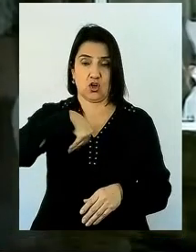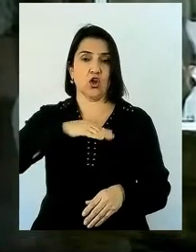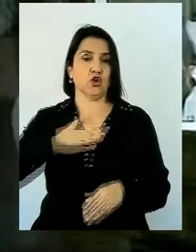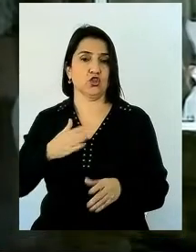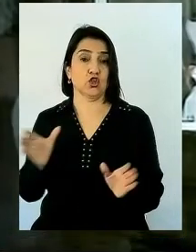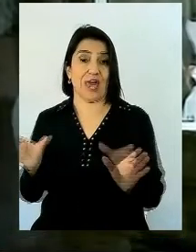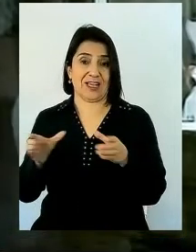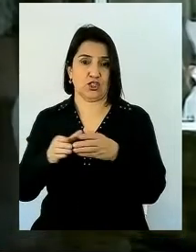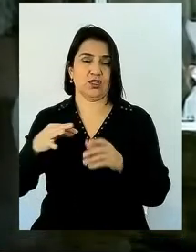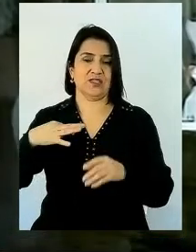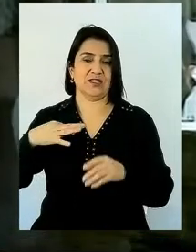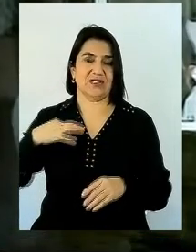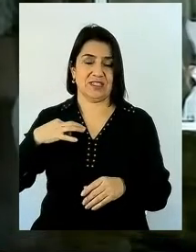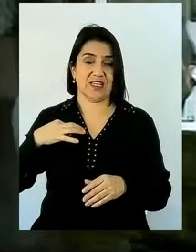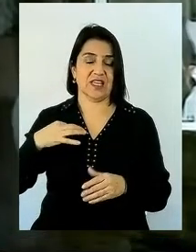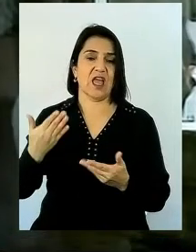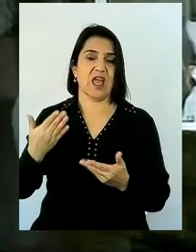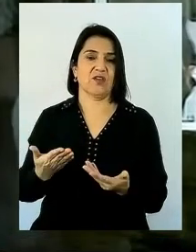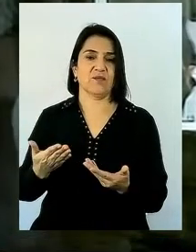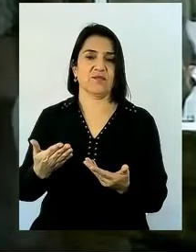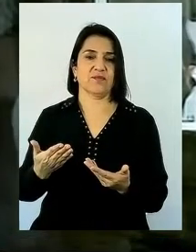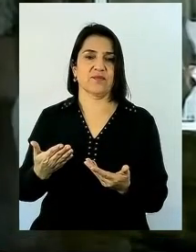Cicleaique y que